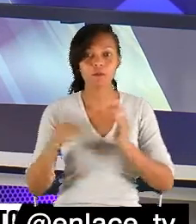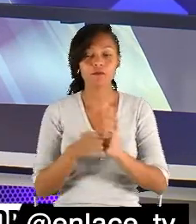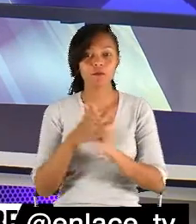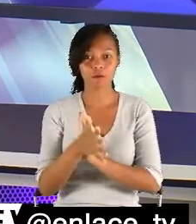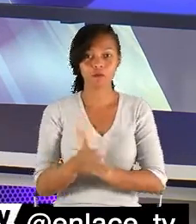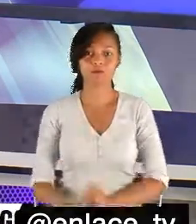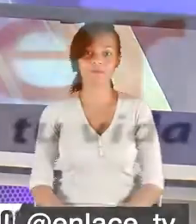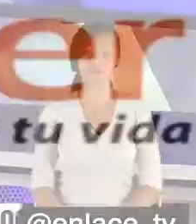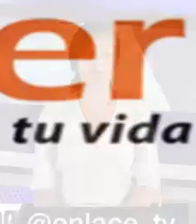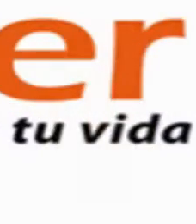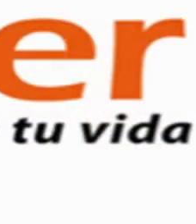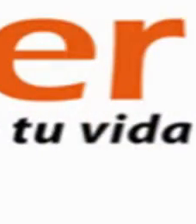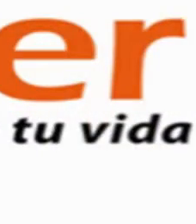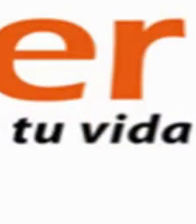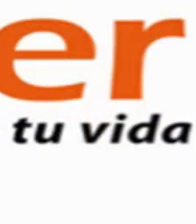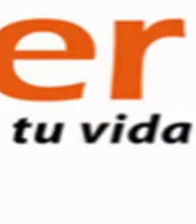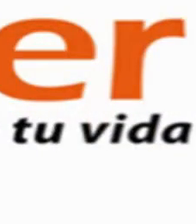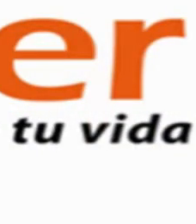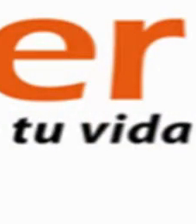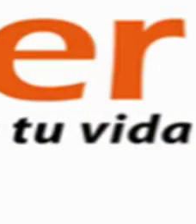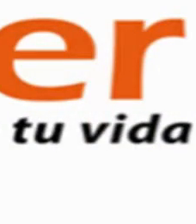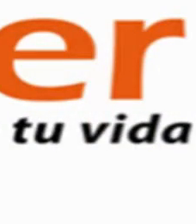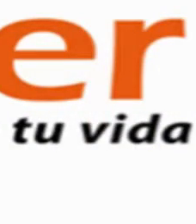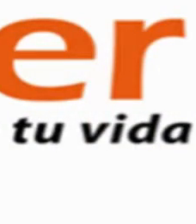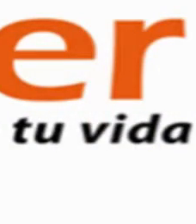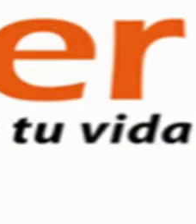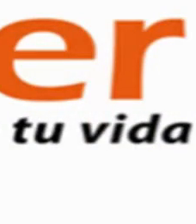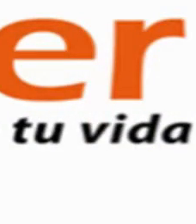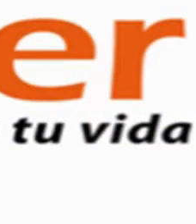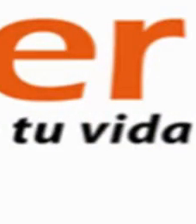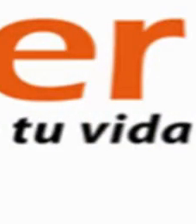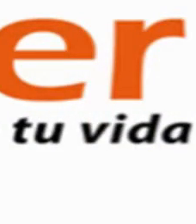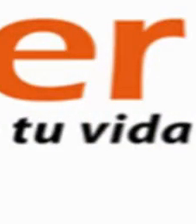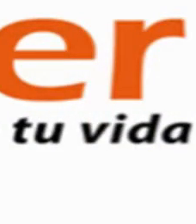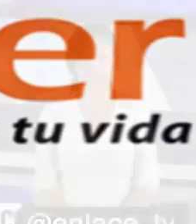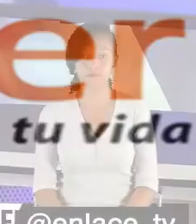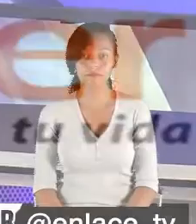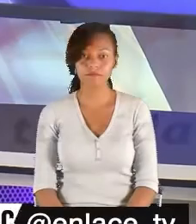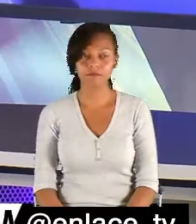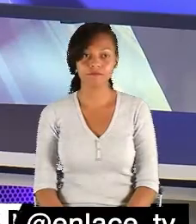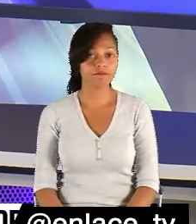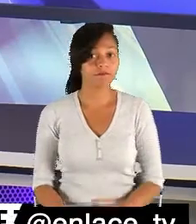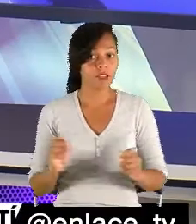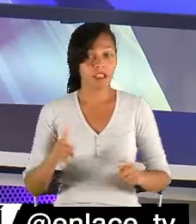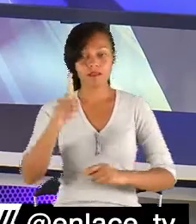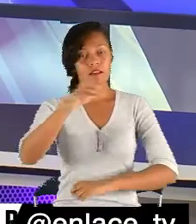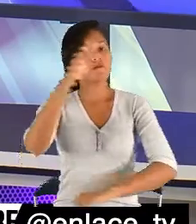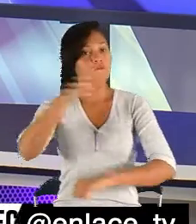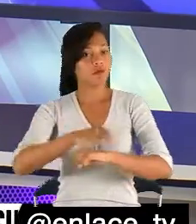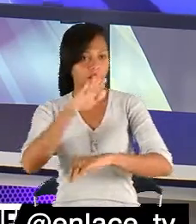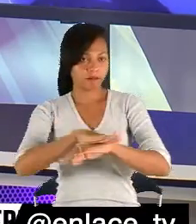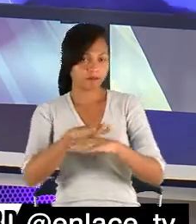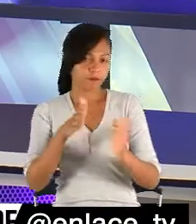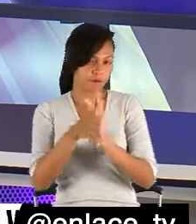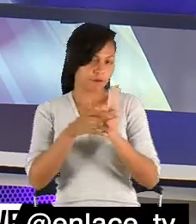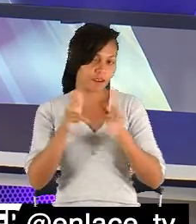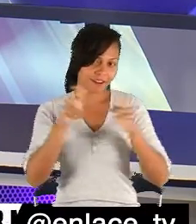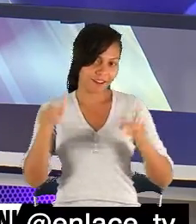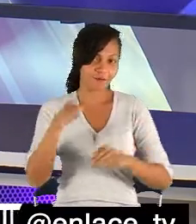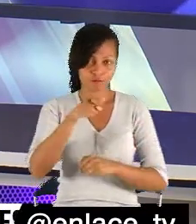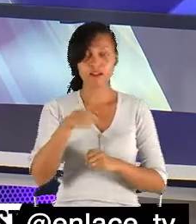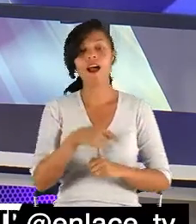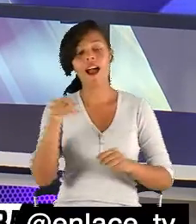de despedirnos les recuerdo materiales eléctricos electro fer ilumina tu vida nos vemos a las seis en punto de la tarde con más de lo que usted